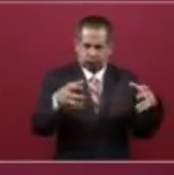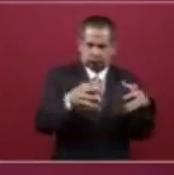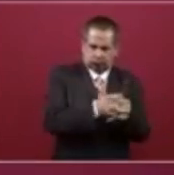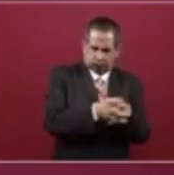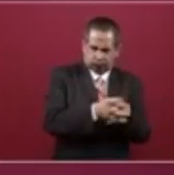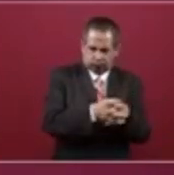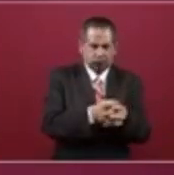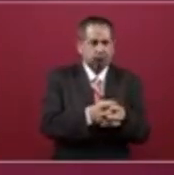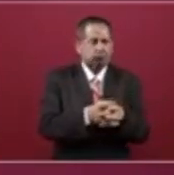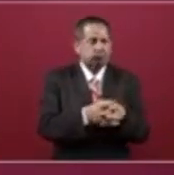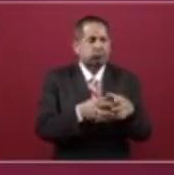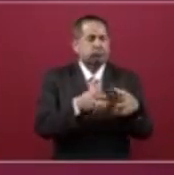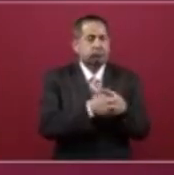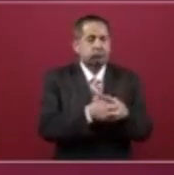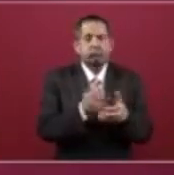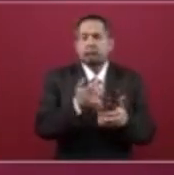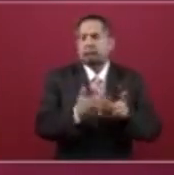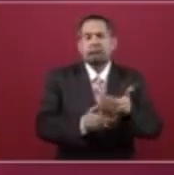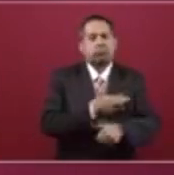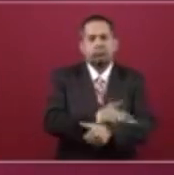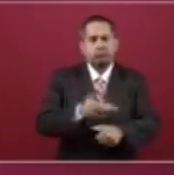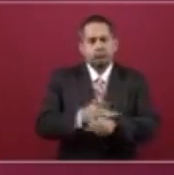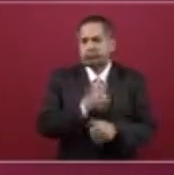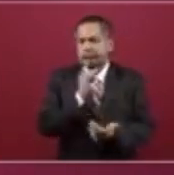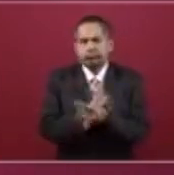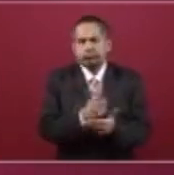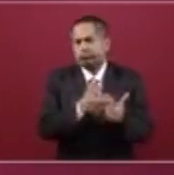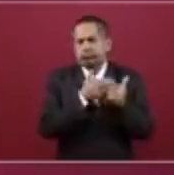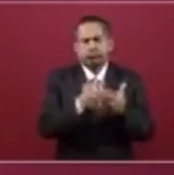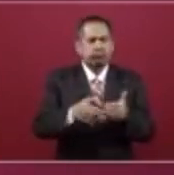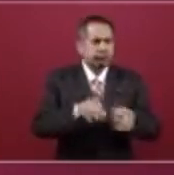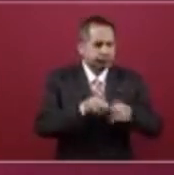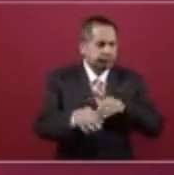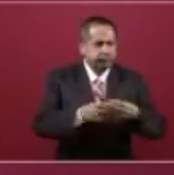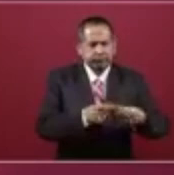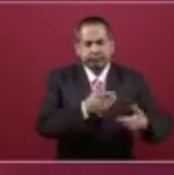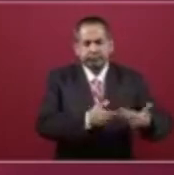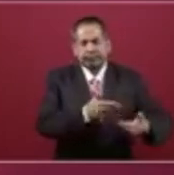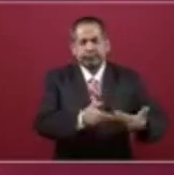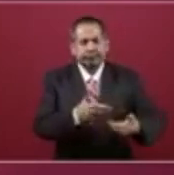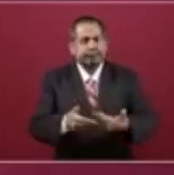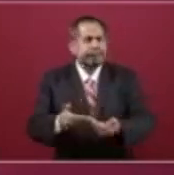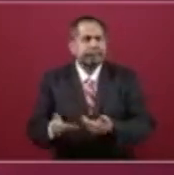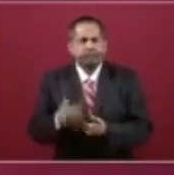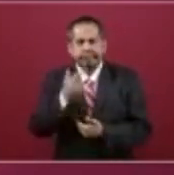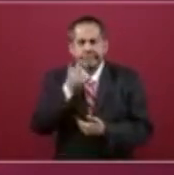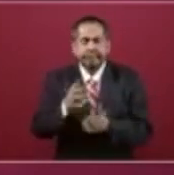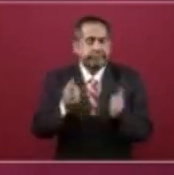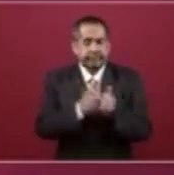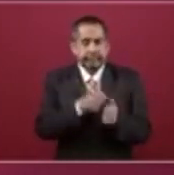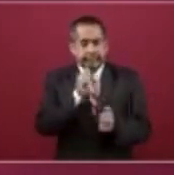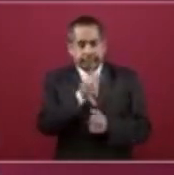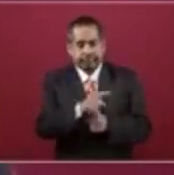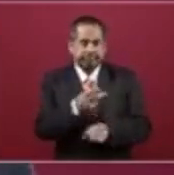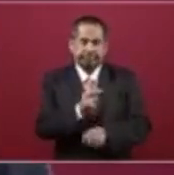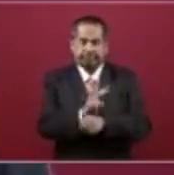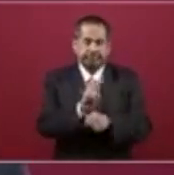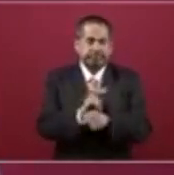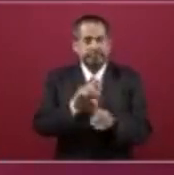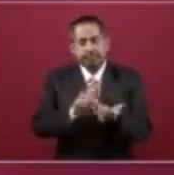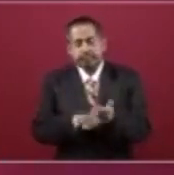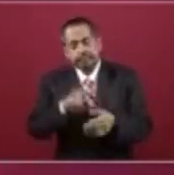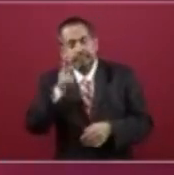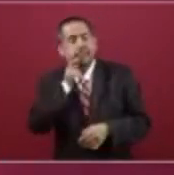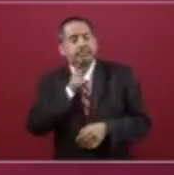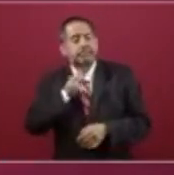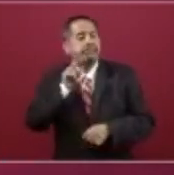integral permite mucho más eficiencia en el desarrollo de los trabajos con la supervisión de